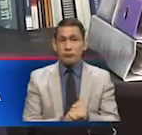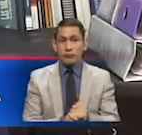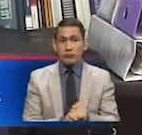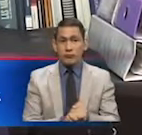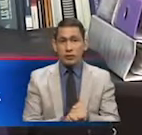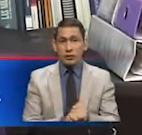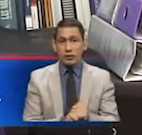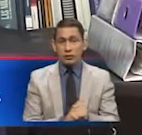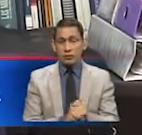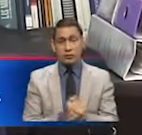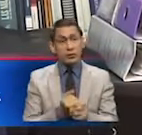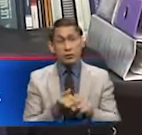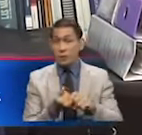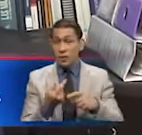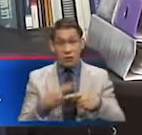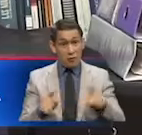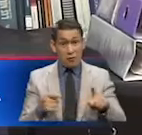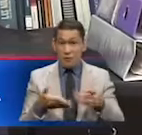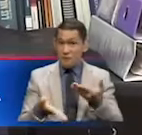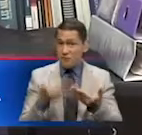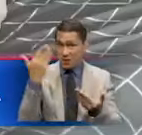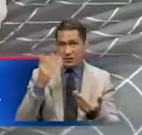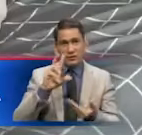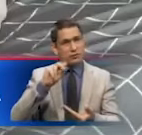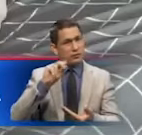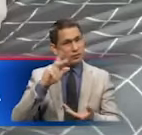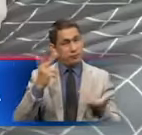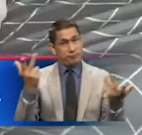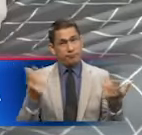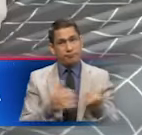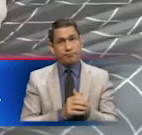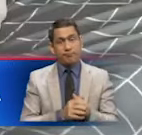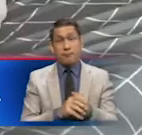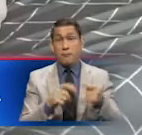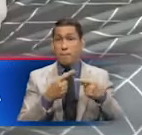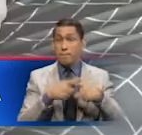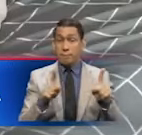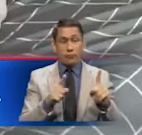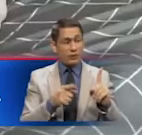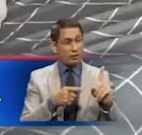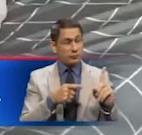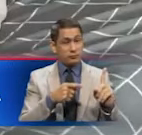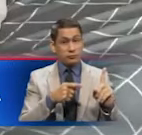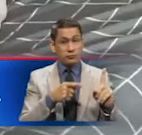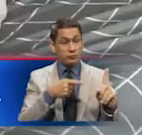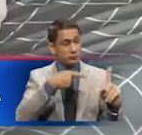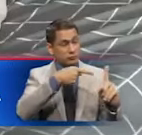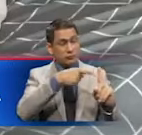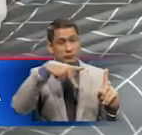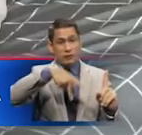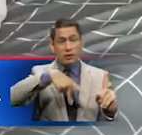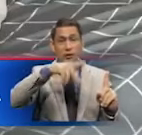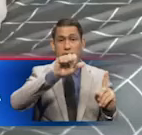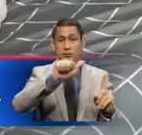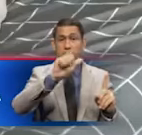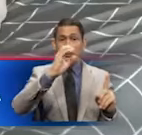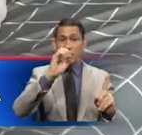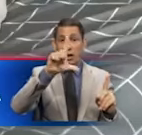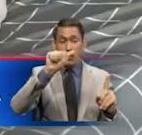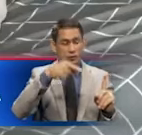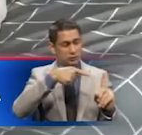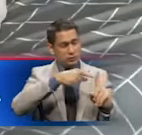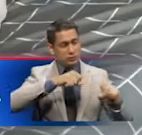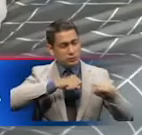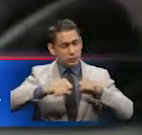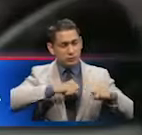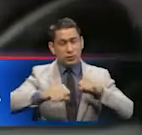pero tampoco que sea de 2 años más de agonía, pues. La histórica sentencia que se emitió tras la ardua lucha de Paola Roldán, que durante